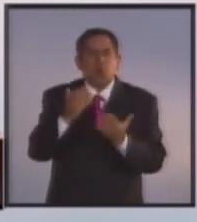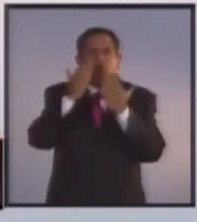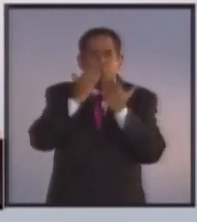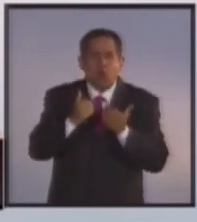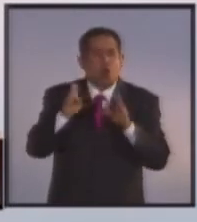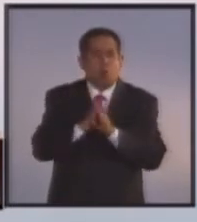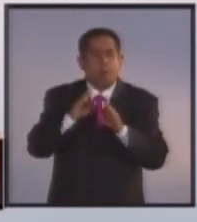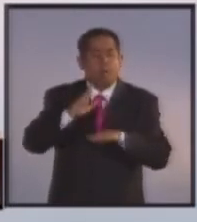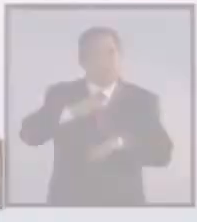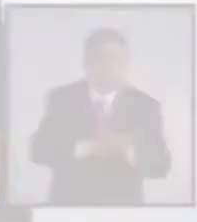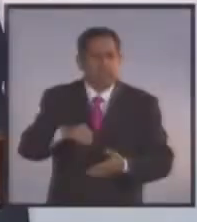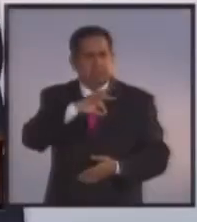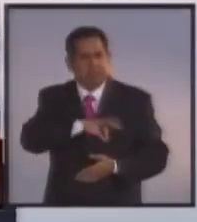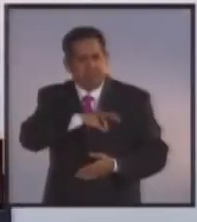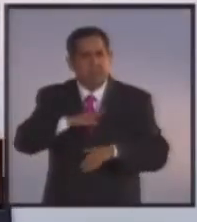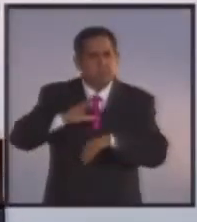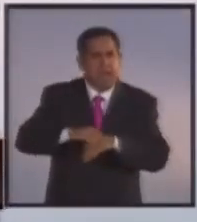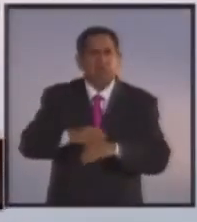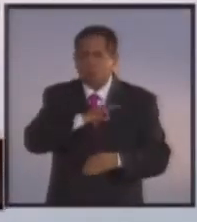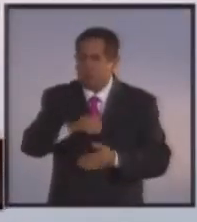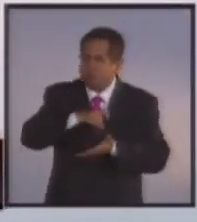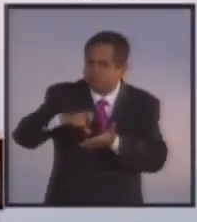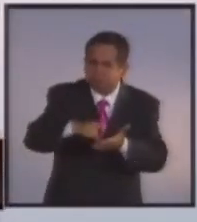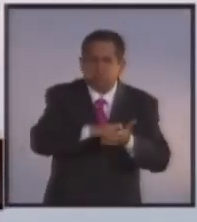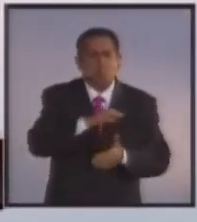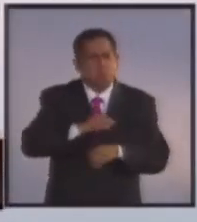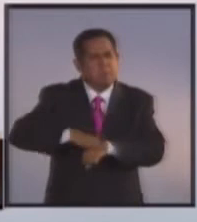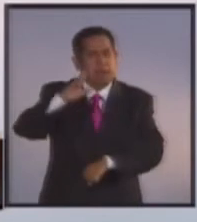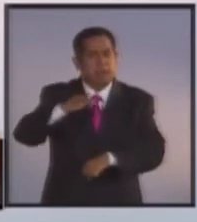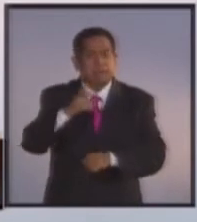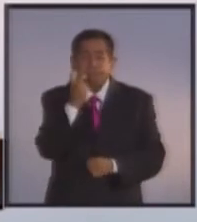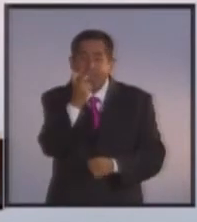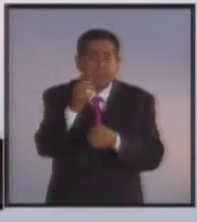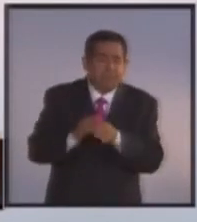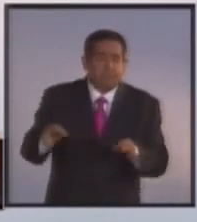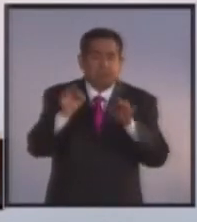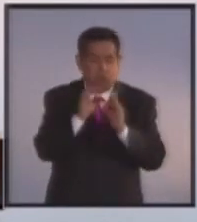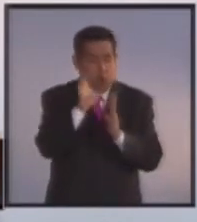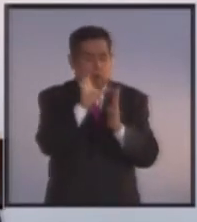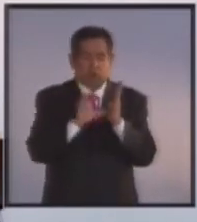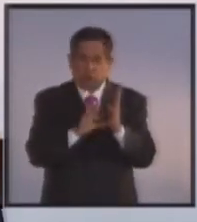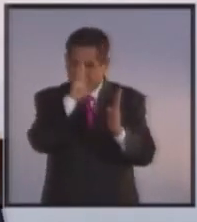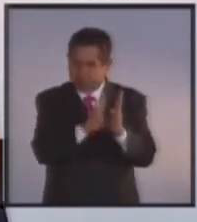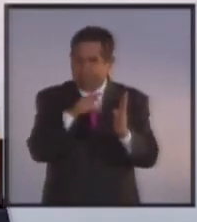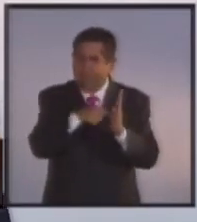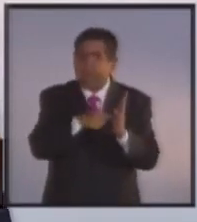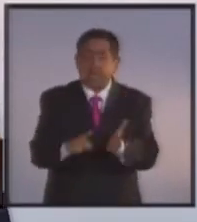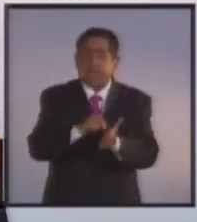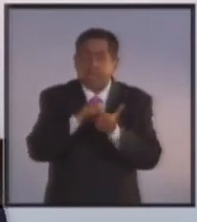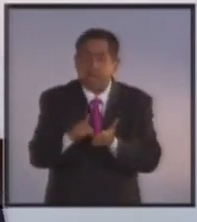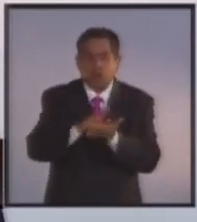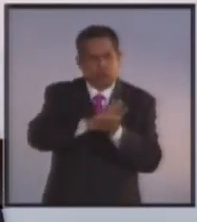traduzca en una de mayores resultados. Y para ello es necesario, primero, que los derechos que consagra nuestra Constitución realmente